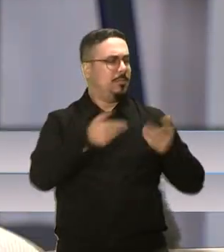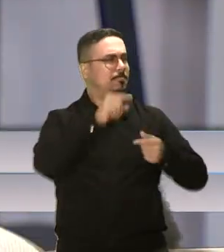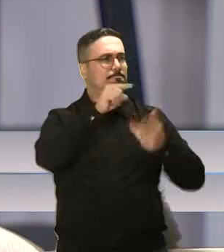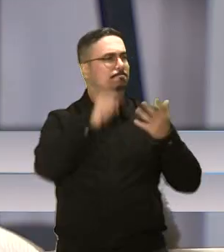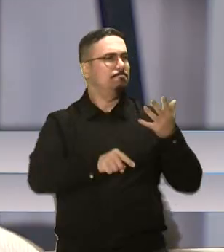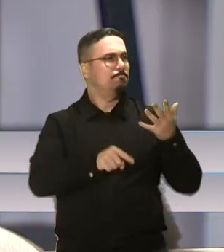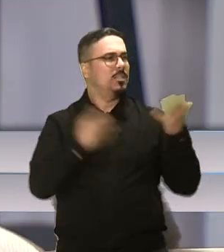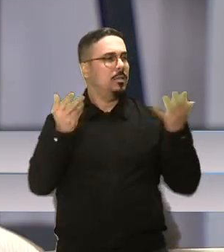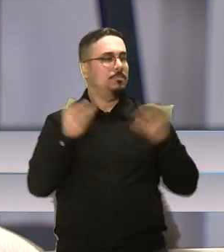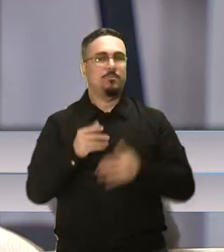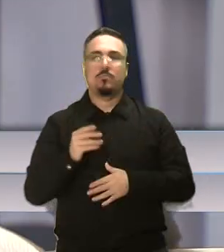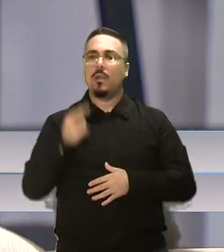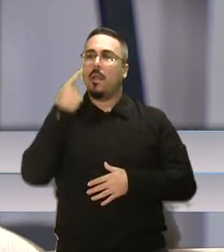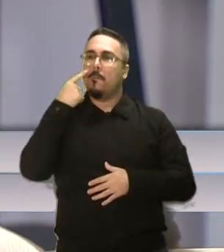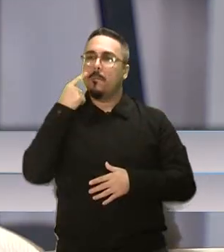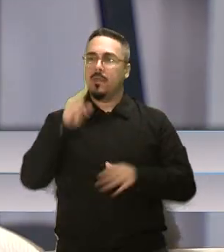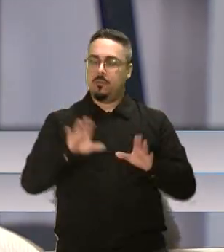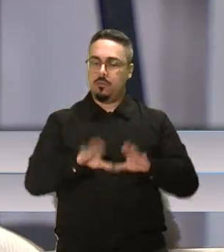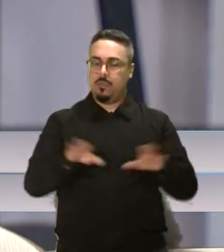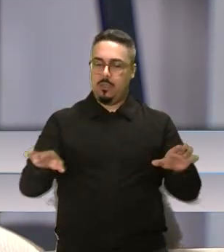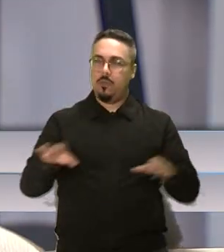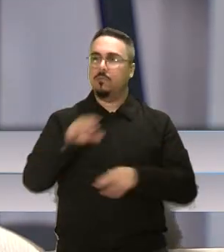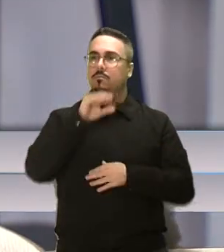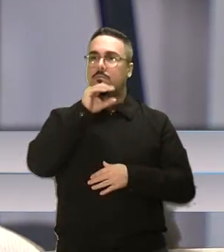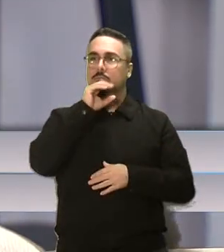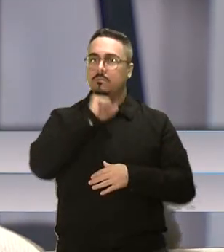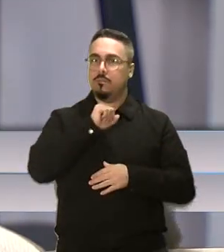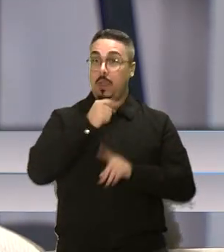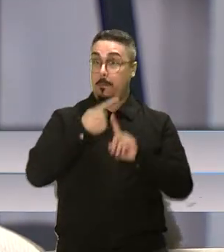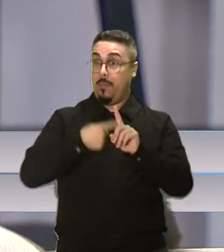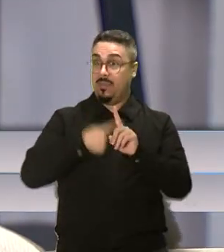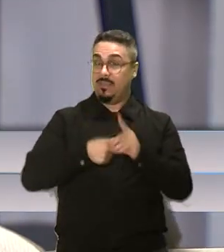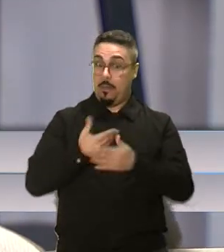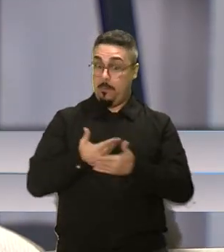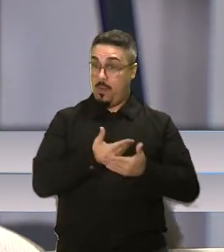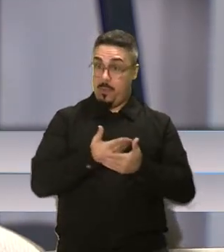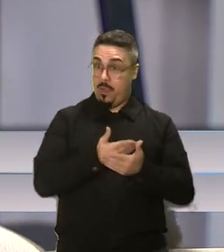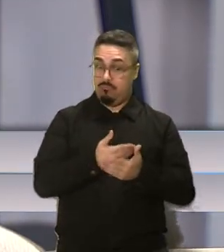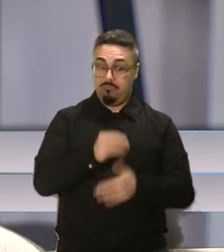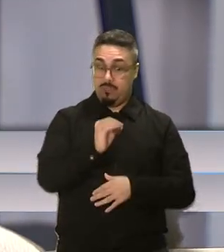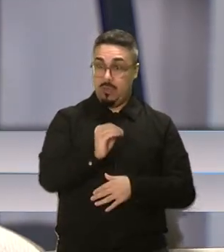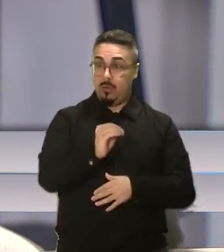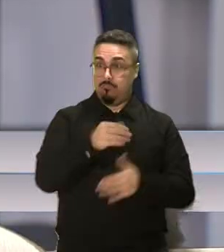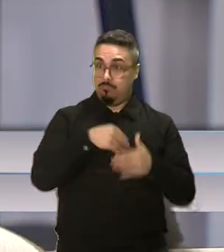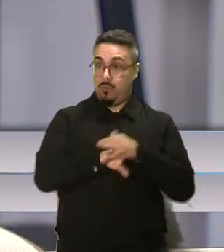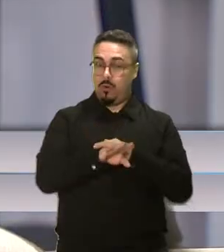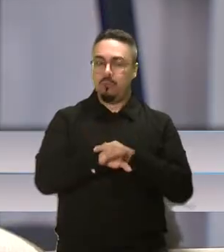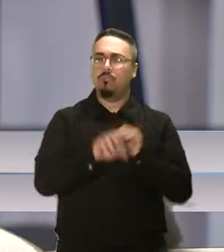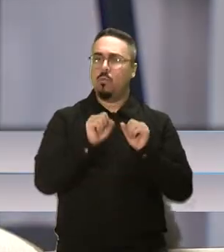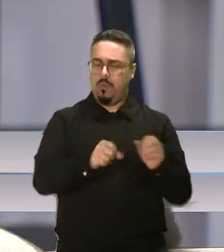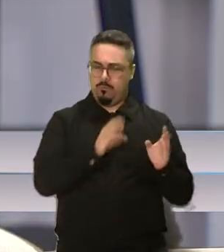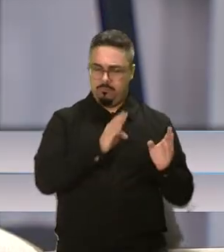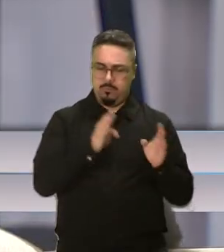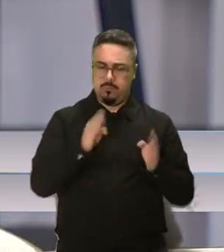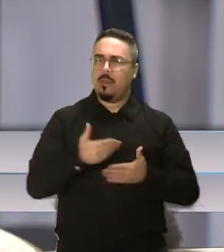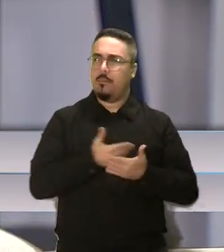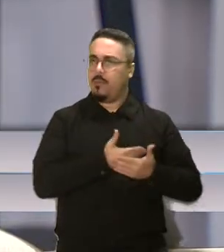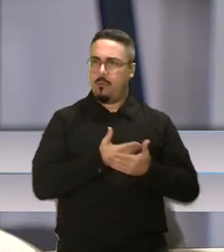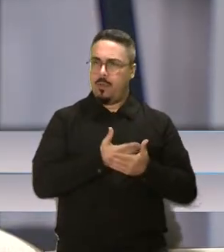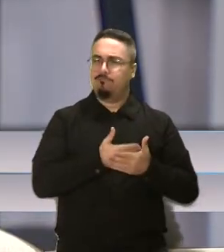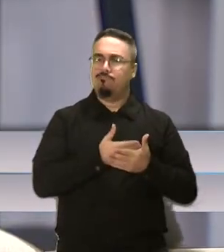a la población pediátrica eh desde los cero meses podemos trabajar verdad con estos bebés con los infantes